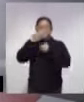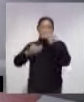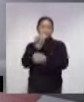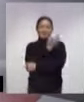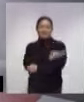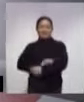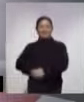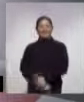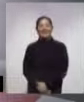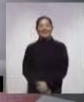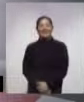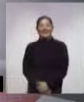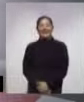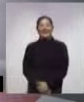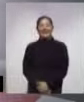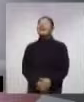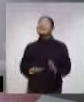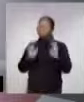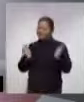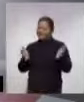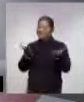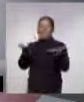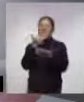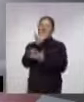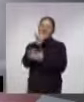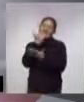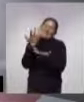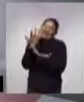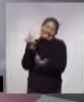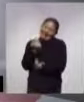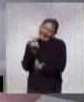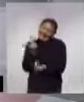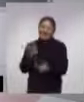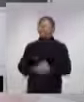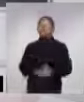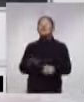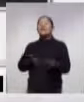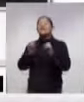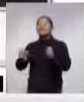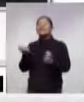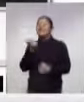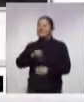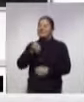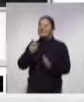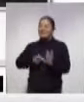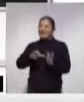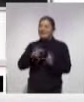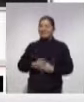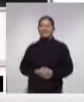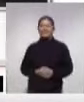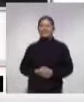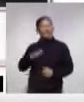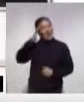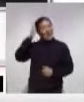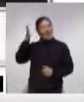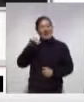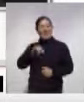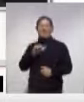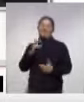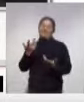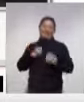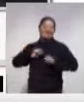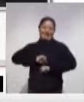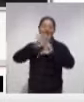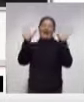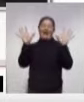Ahora Noticias. Ahora sí, mi querido Yacir, perdóname, pero pues tenía que hacerlo. ¿Cómo estás? Te saludo de nueva cuenta. ¿Qué tal, Mario? Bueno, pues por